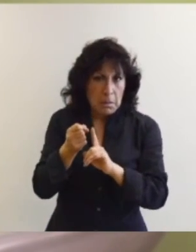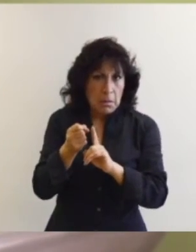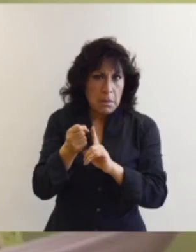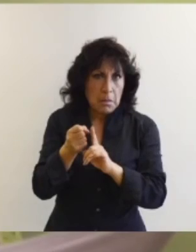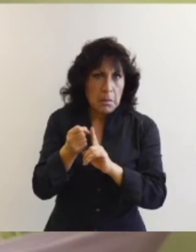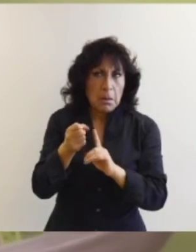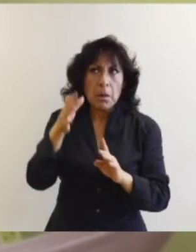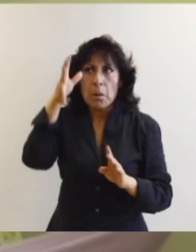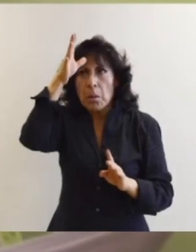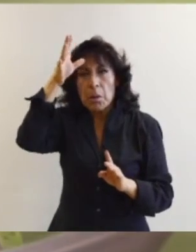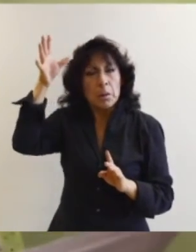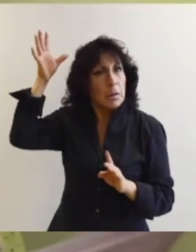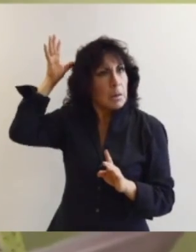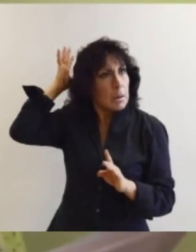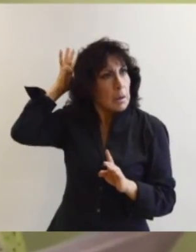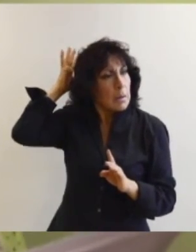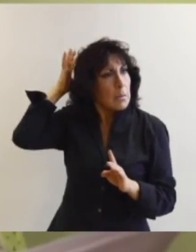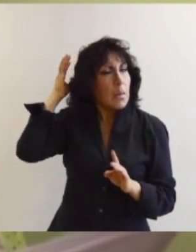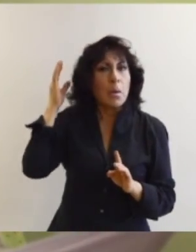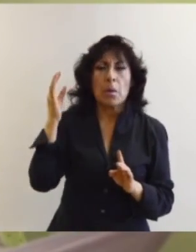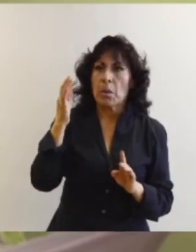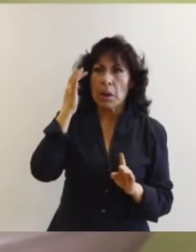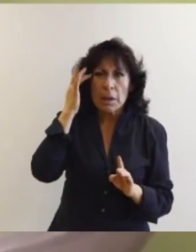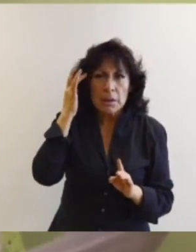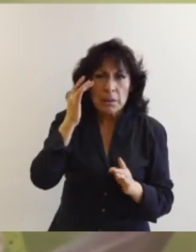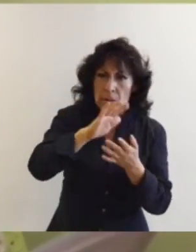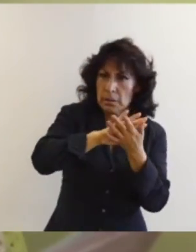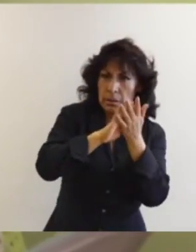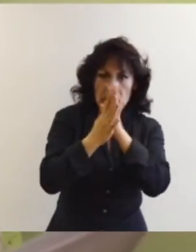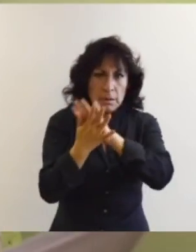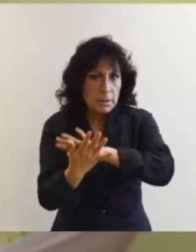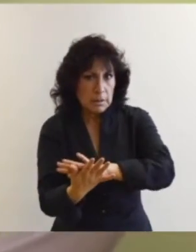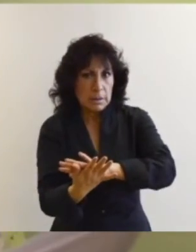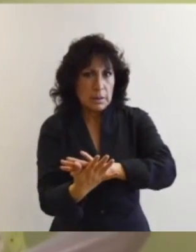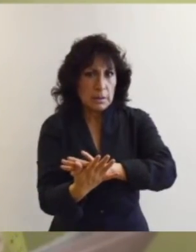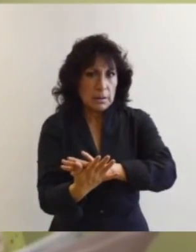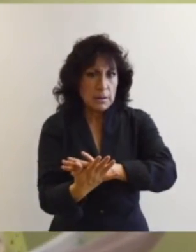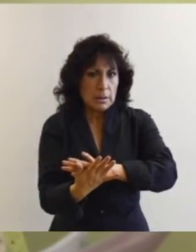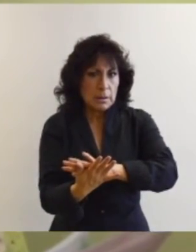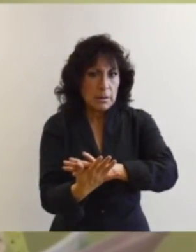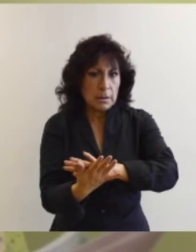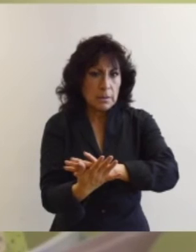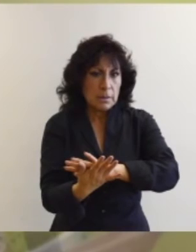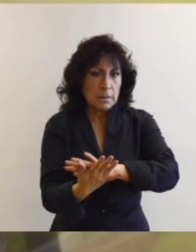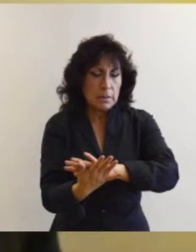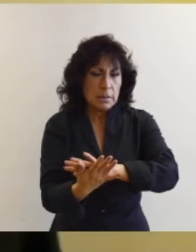su reconstrucción de Cuauhtémoc? ¿Procurar que lo canonicen?